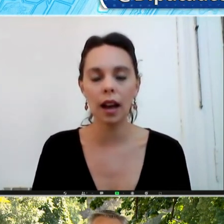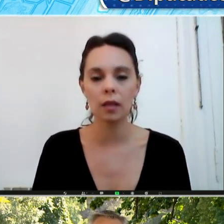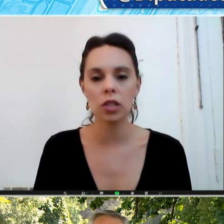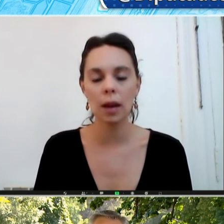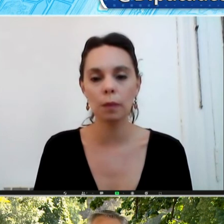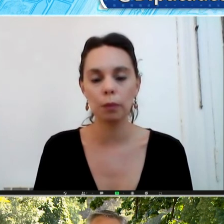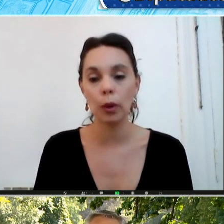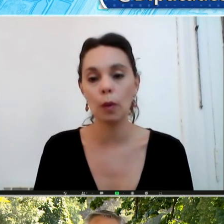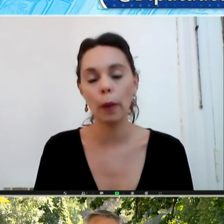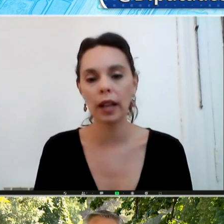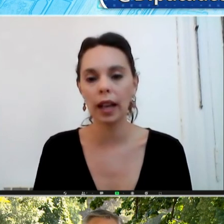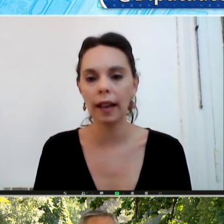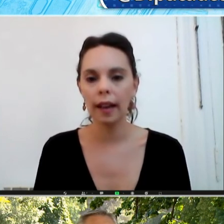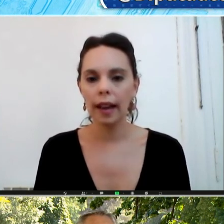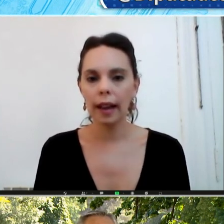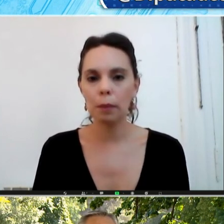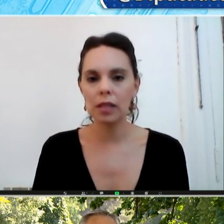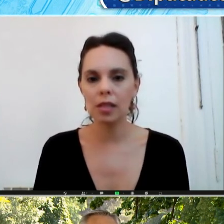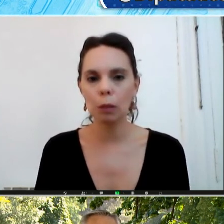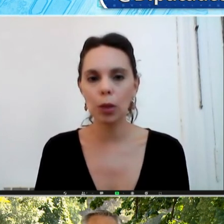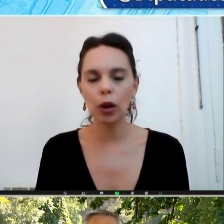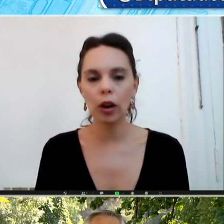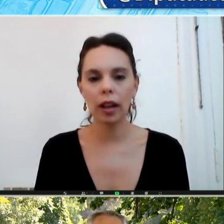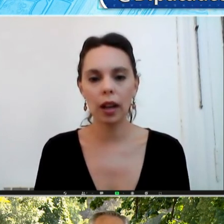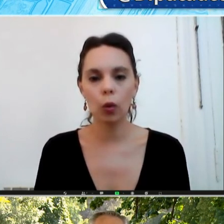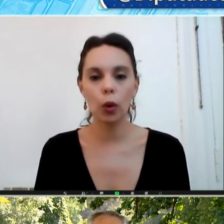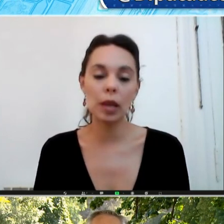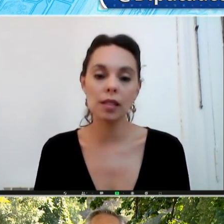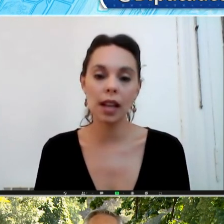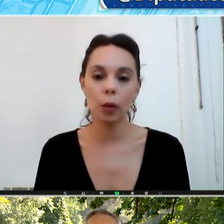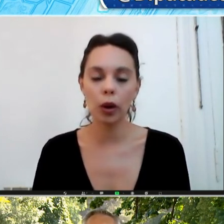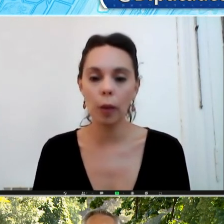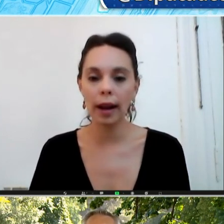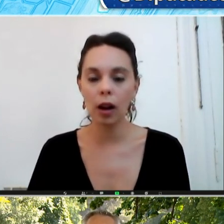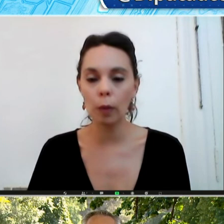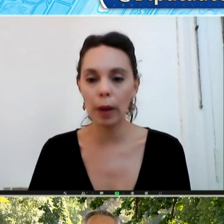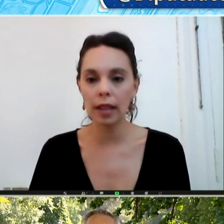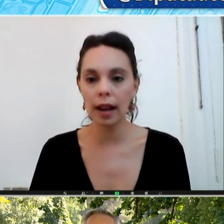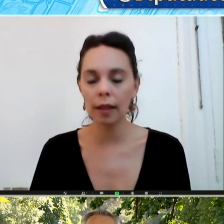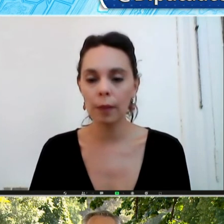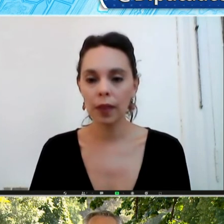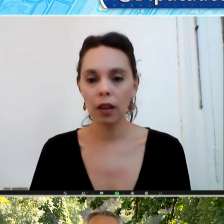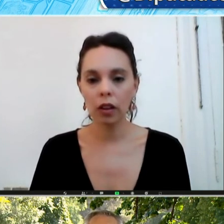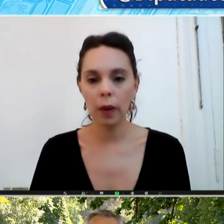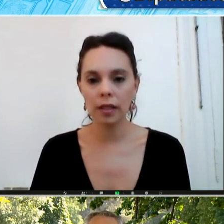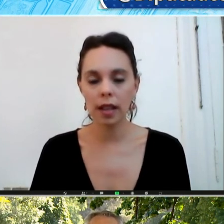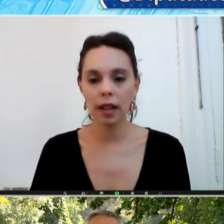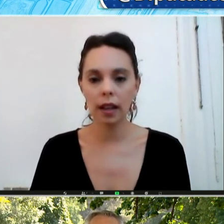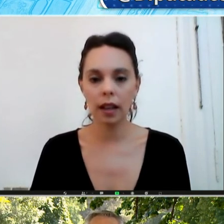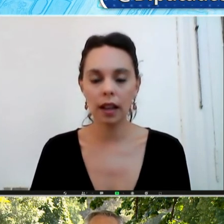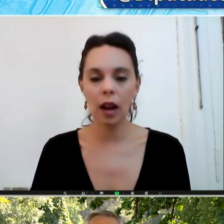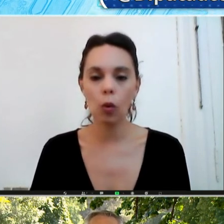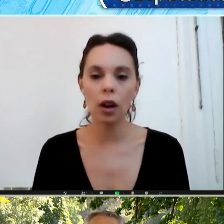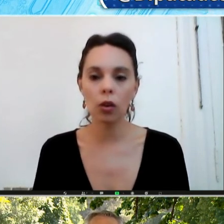que ya podemos ver que en principio uno piensa que bueno, van a acompañar lo que va a